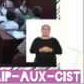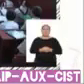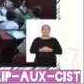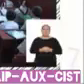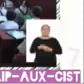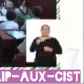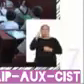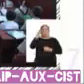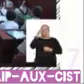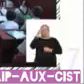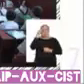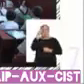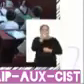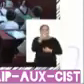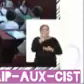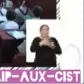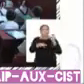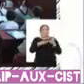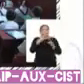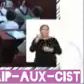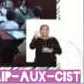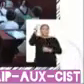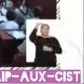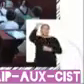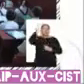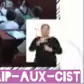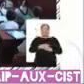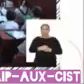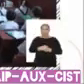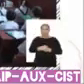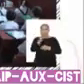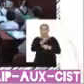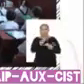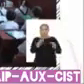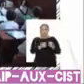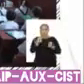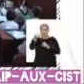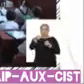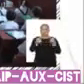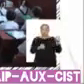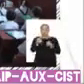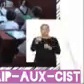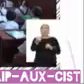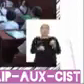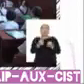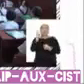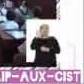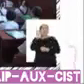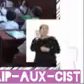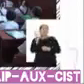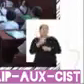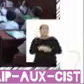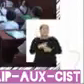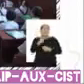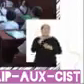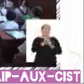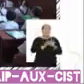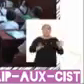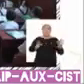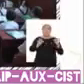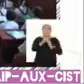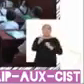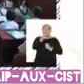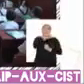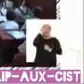¿Ya saben qué van a hacer cuando sean grandes? Ingenieros, choferes, docentes. Es importante